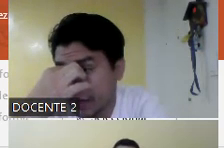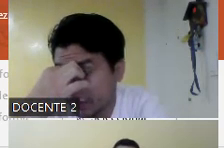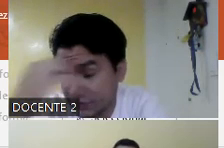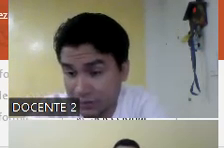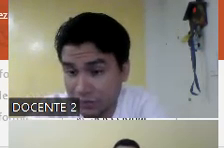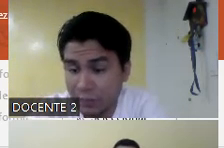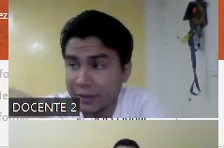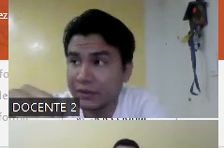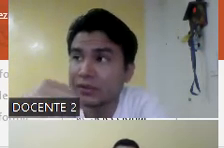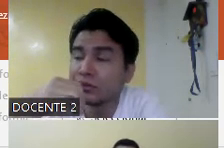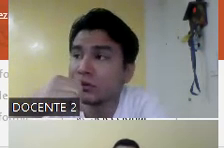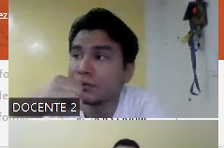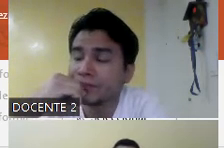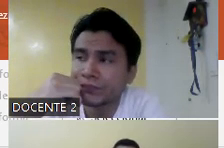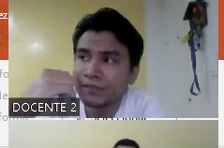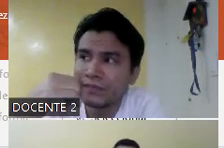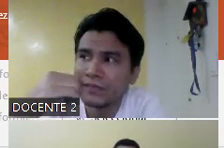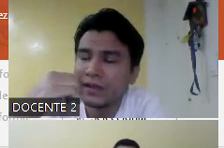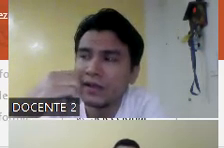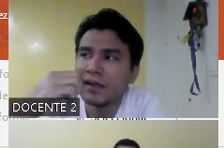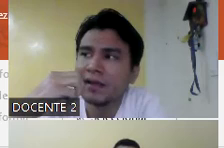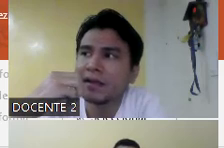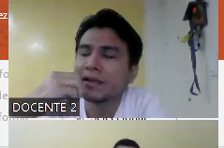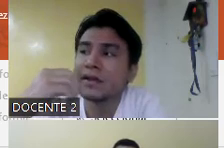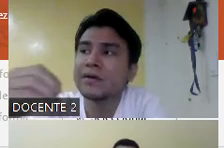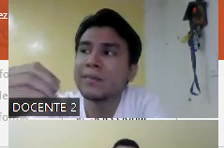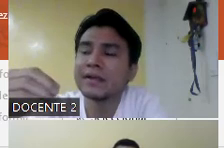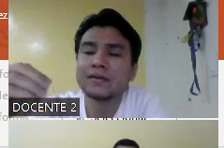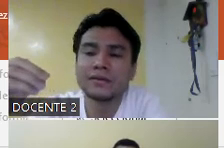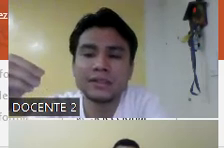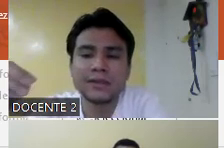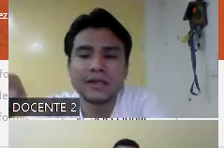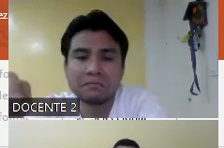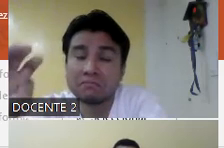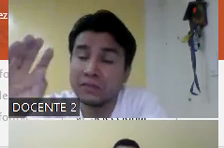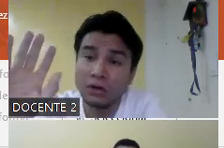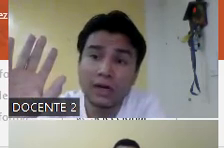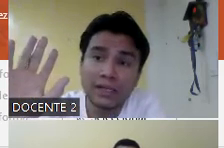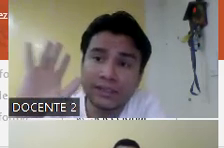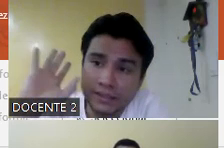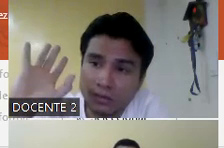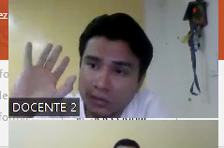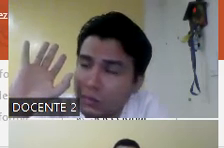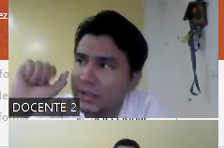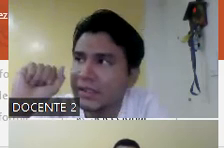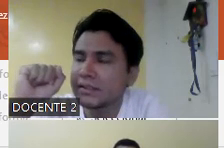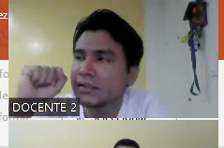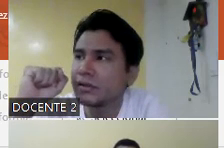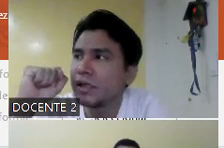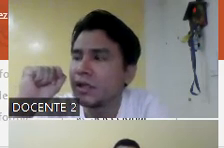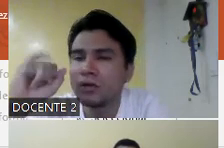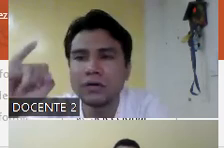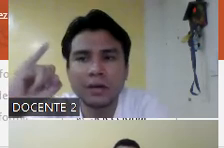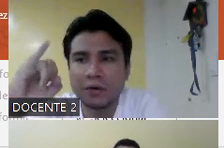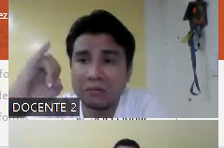de trabajo, de su grupo, perdón, de estudio, que tienen una parte cognitiva que ojalá y sea así, yo asumo que sea así,